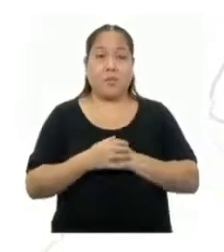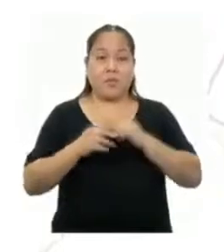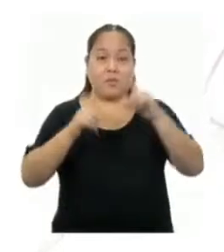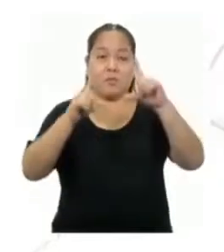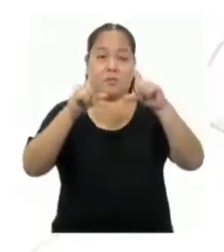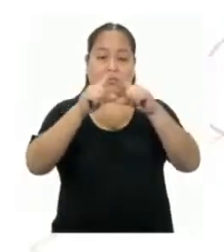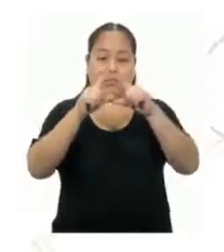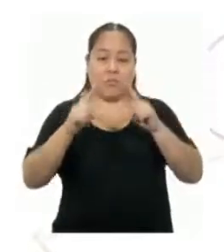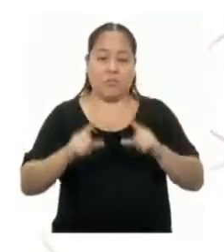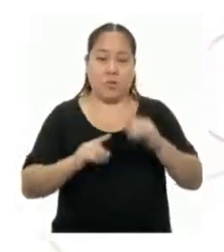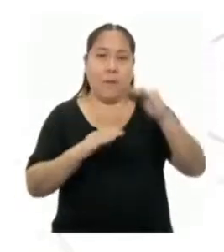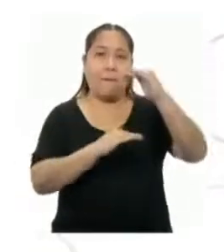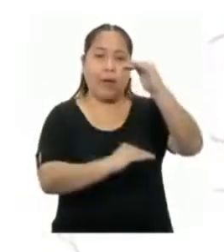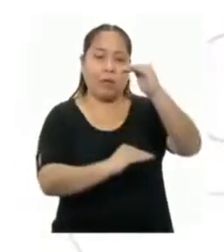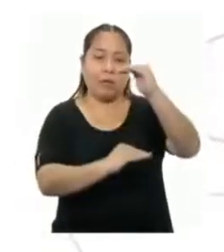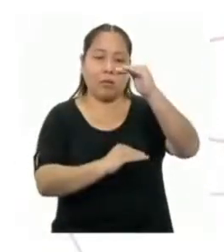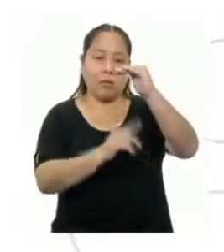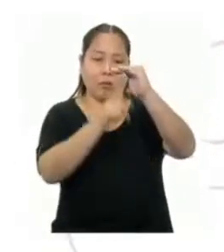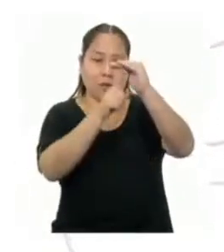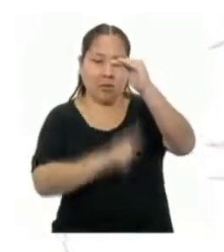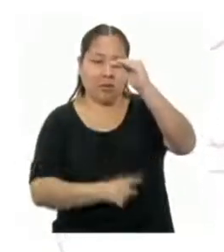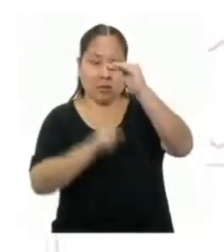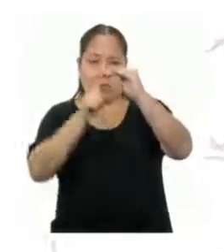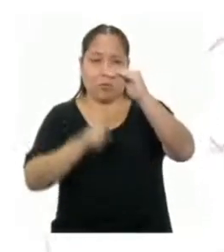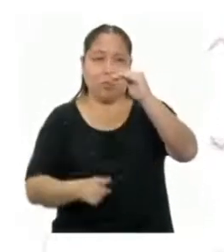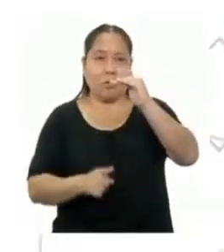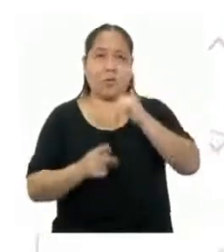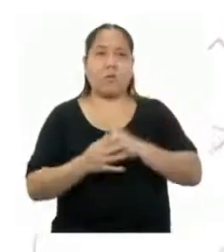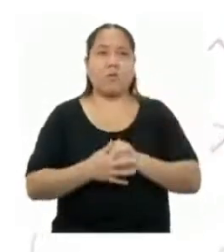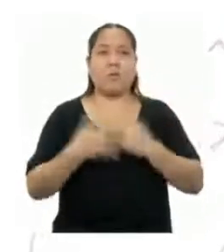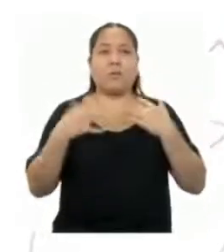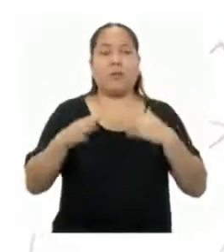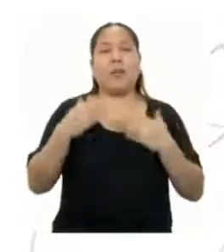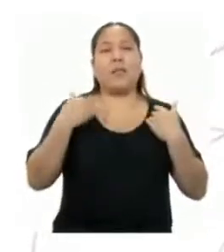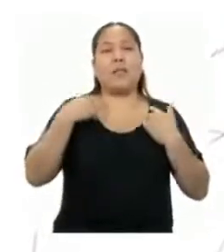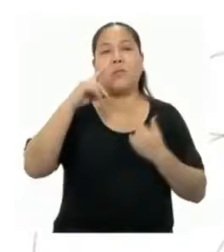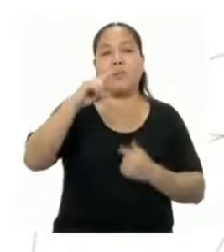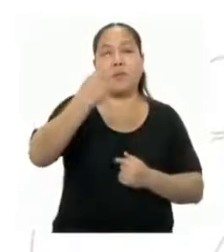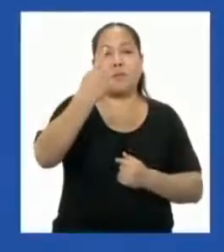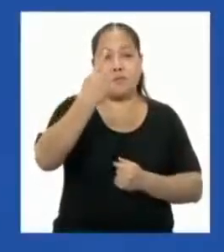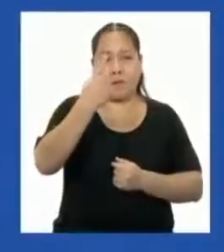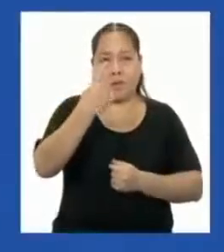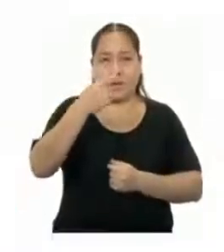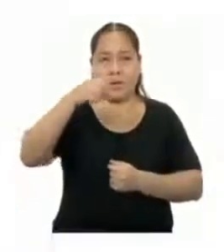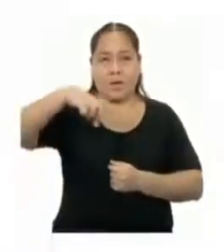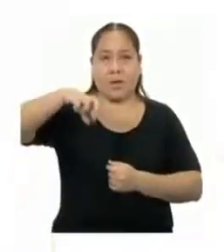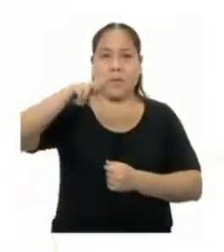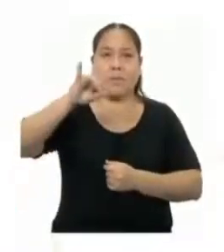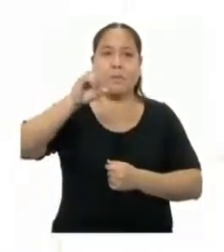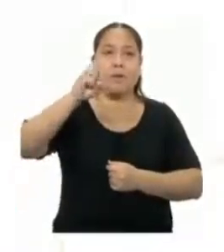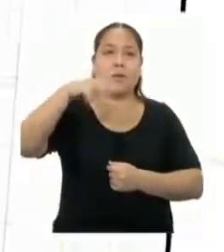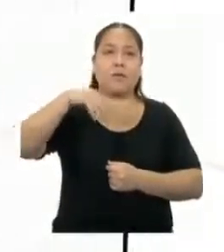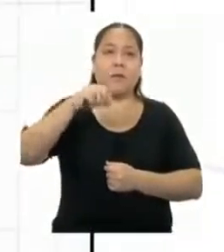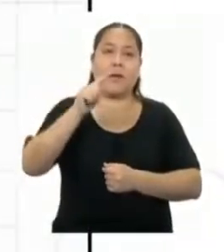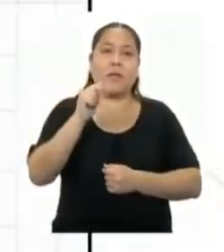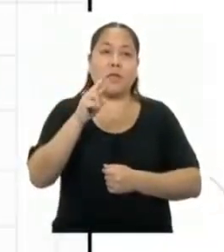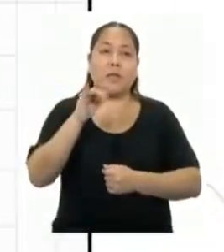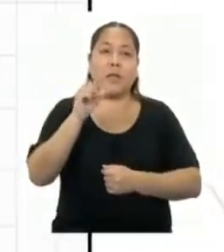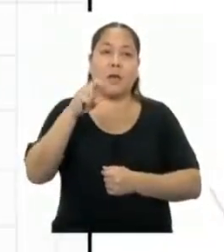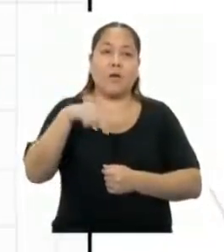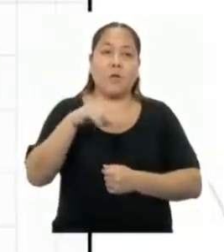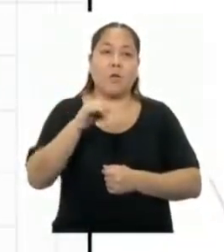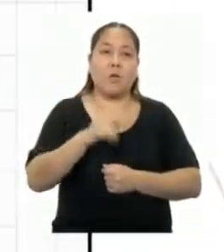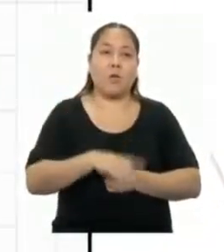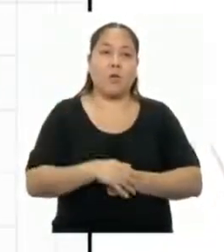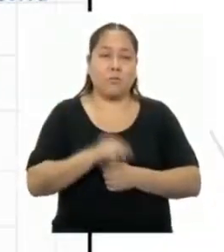bases con las aristas. Y ya está, ya tengo mi primer prisma triangular. Para construir una